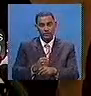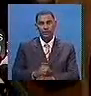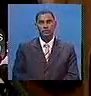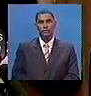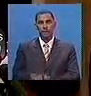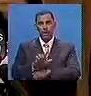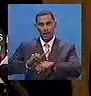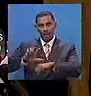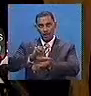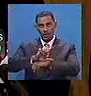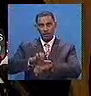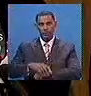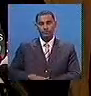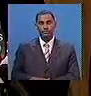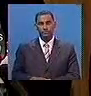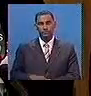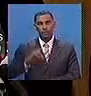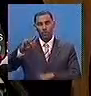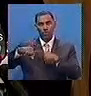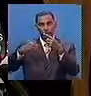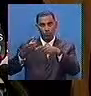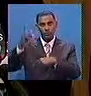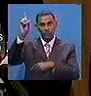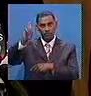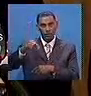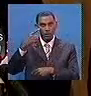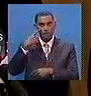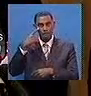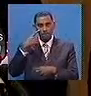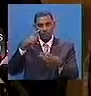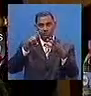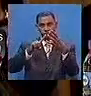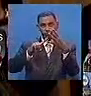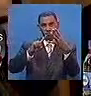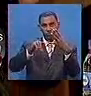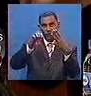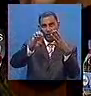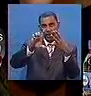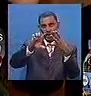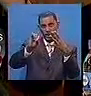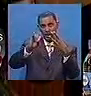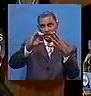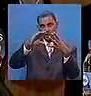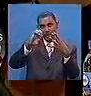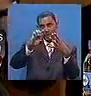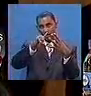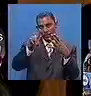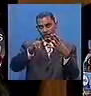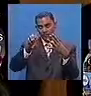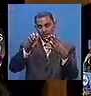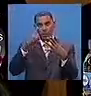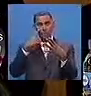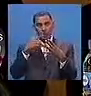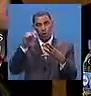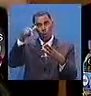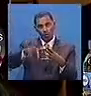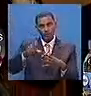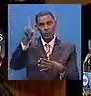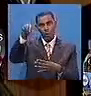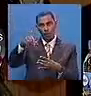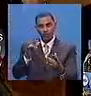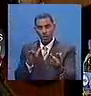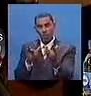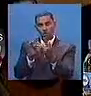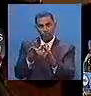en la liga. Otro infielder que se llama Eliezer Castillo. Y bueno, el ataque frontal que viene ahorita en la liga venezolana,